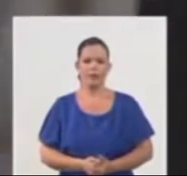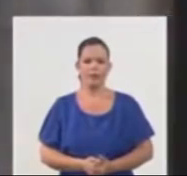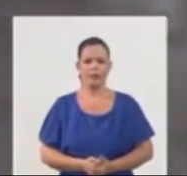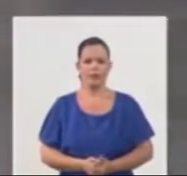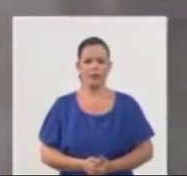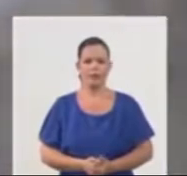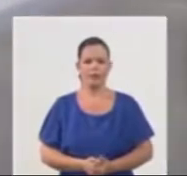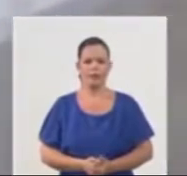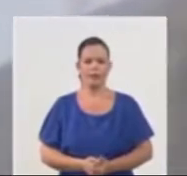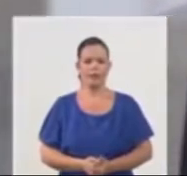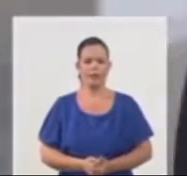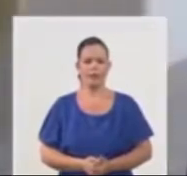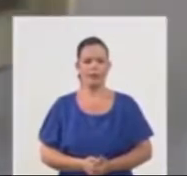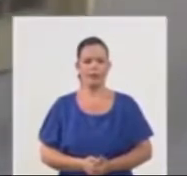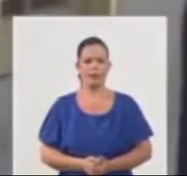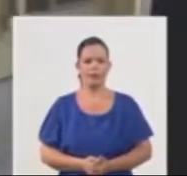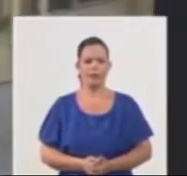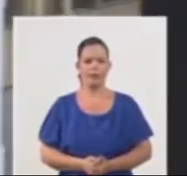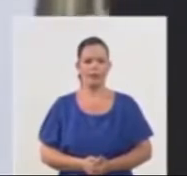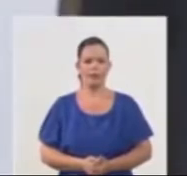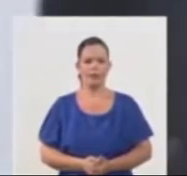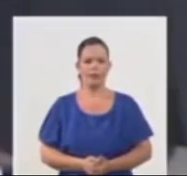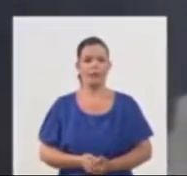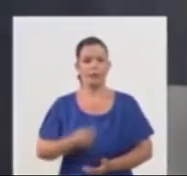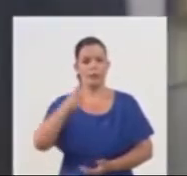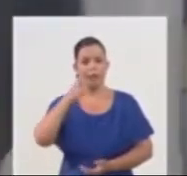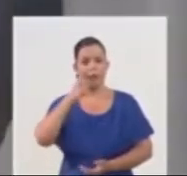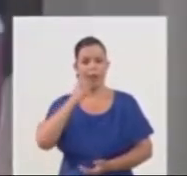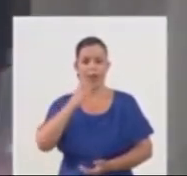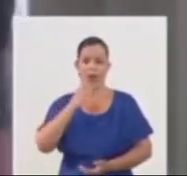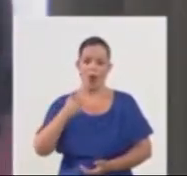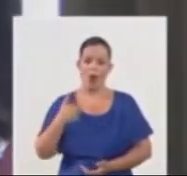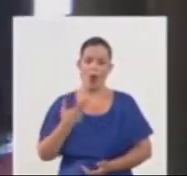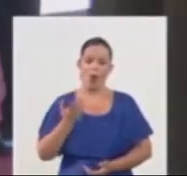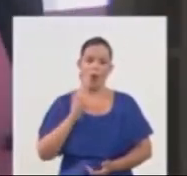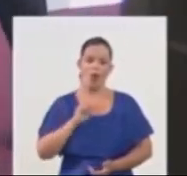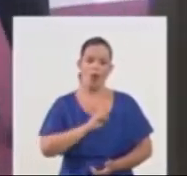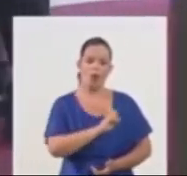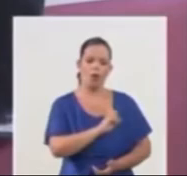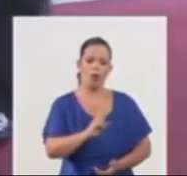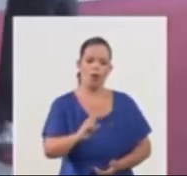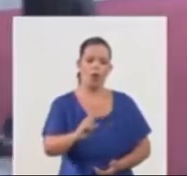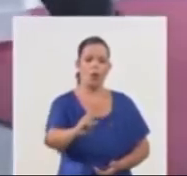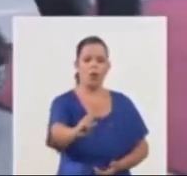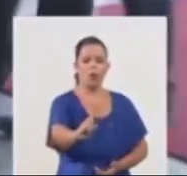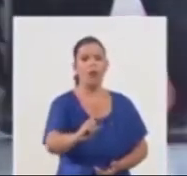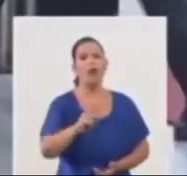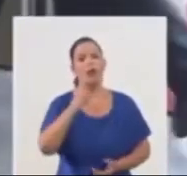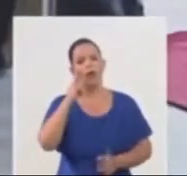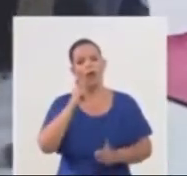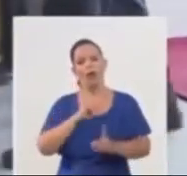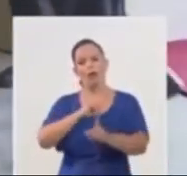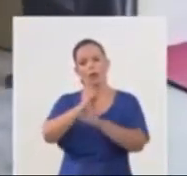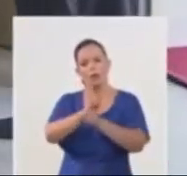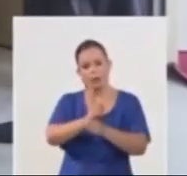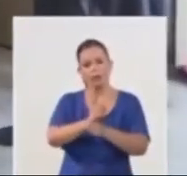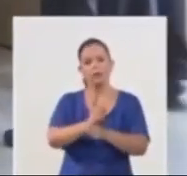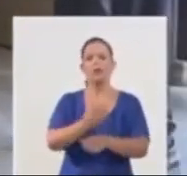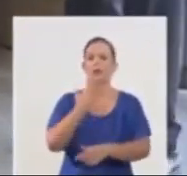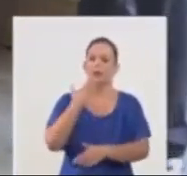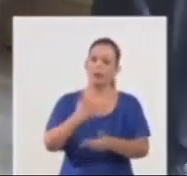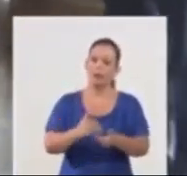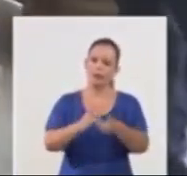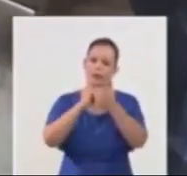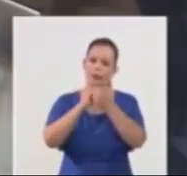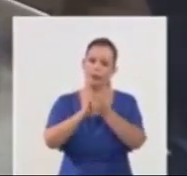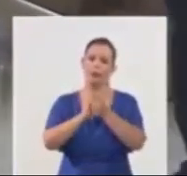pobreza. Vamos adelante. La anterior cumbre de ese organismo regional sesionó también en La Habana a finales del